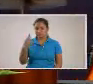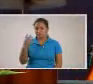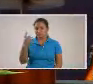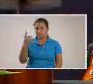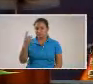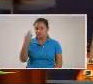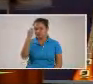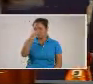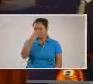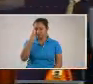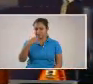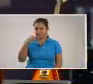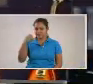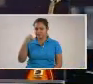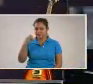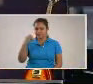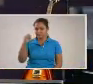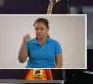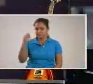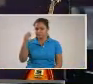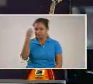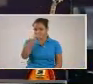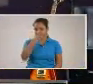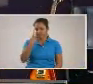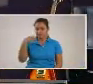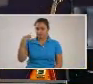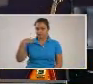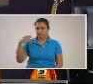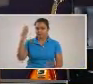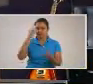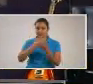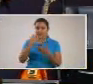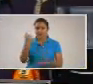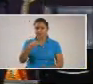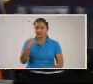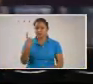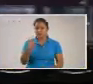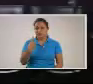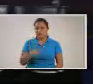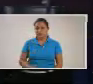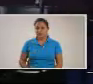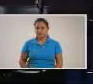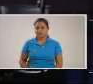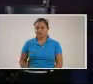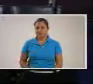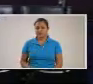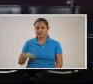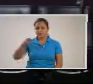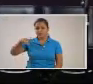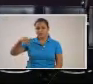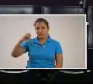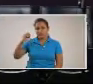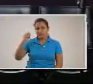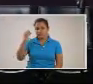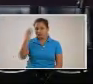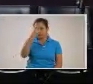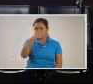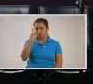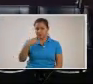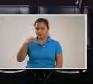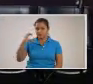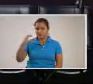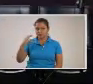Pero para que se llegara a todo eso, hermano, ni sabe qué pasó. Moscú envió